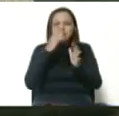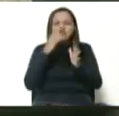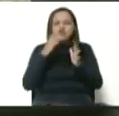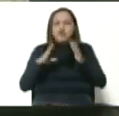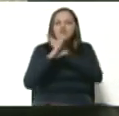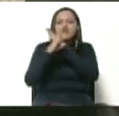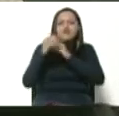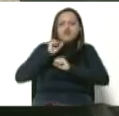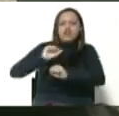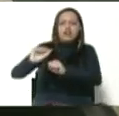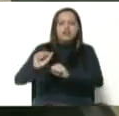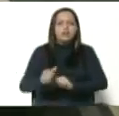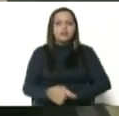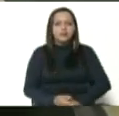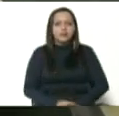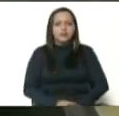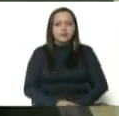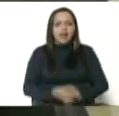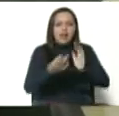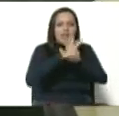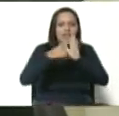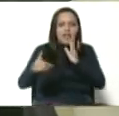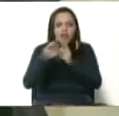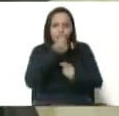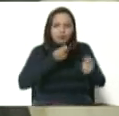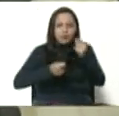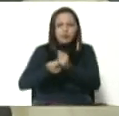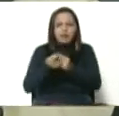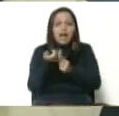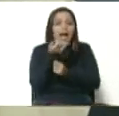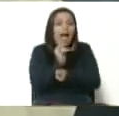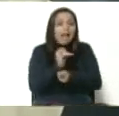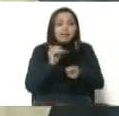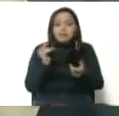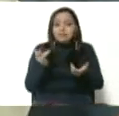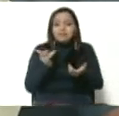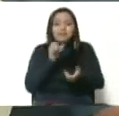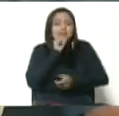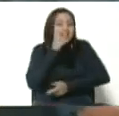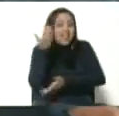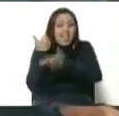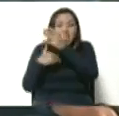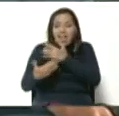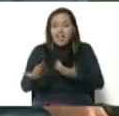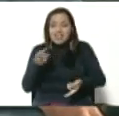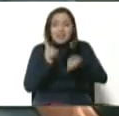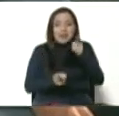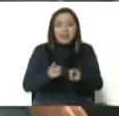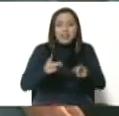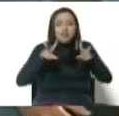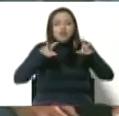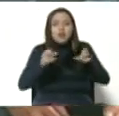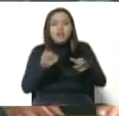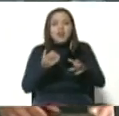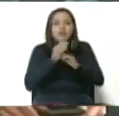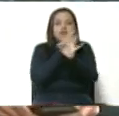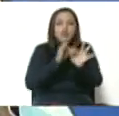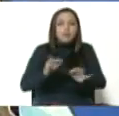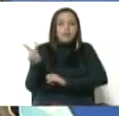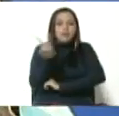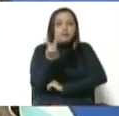la revisión de leyes económicas que ya están obsoletas según la nueva realidad de la